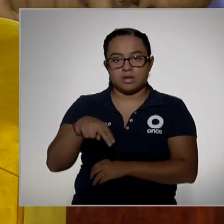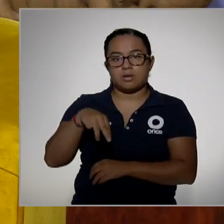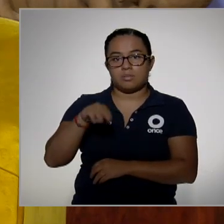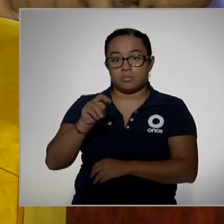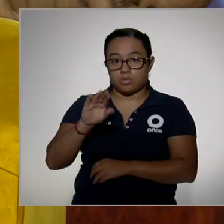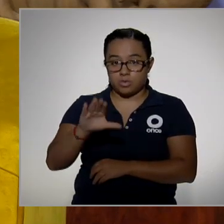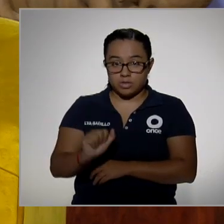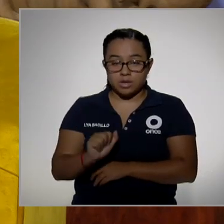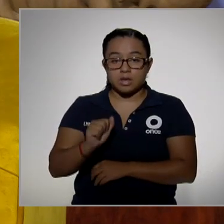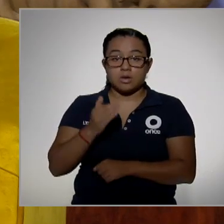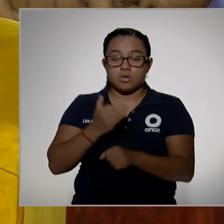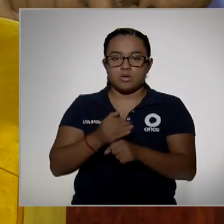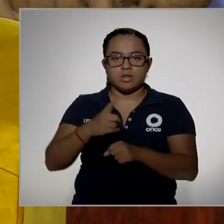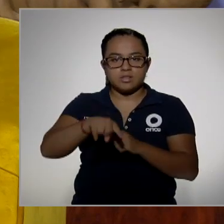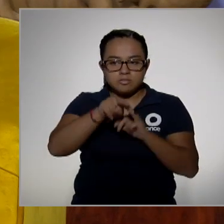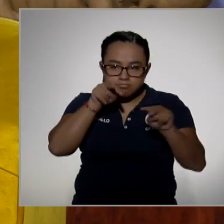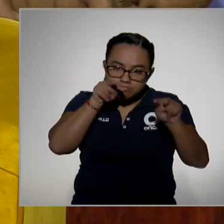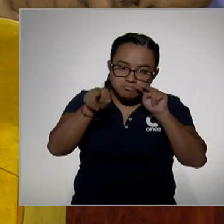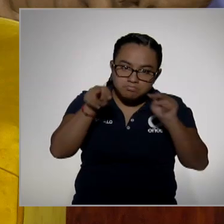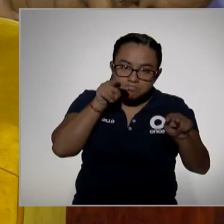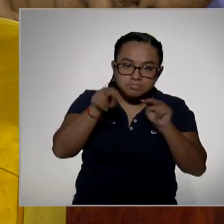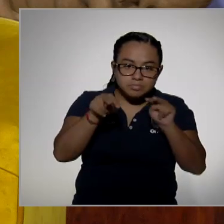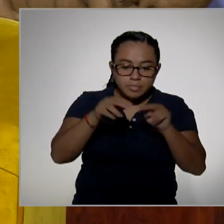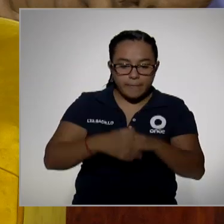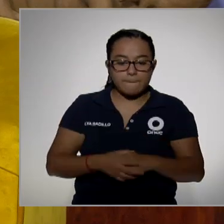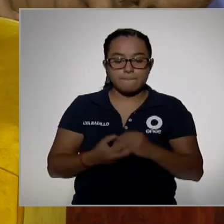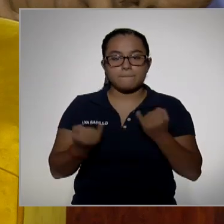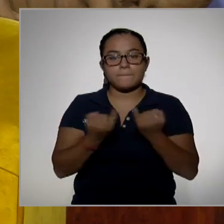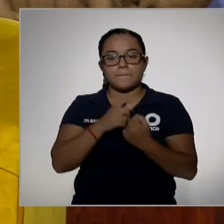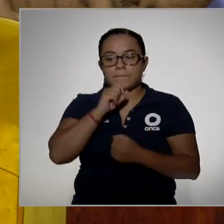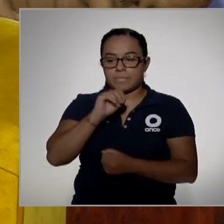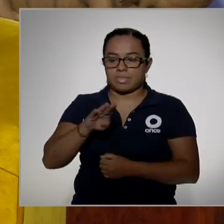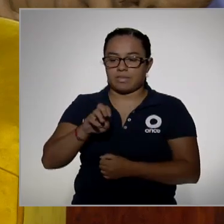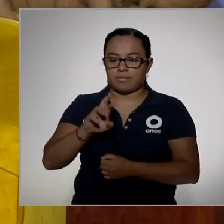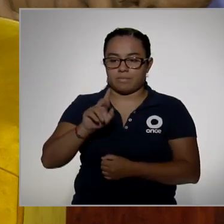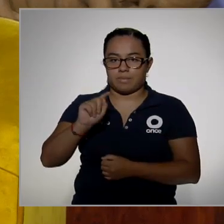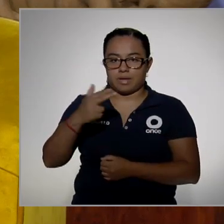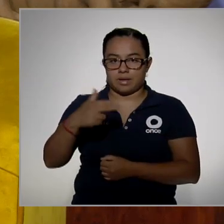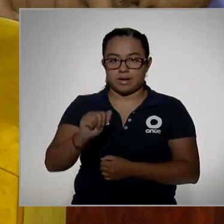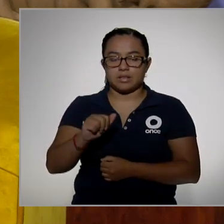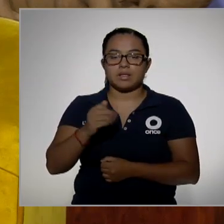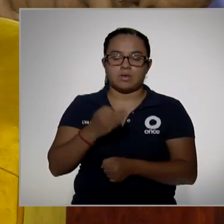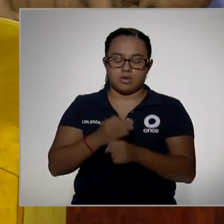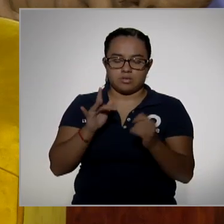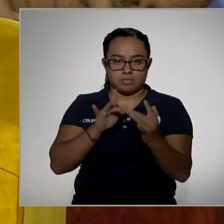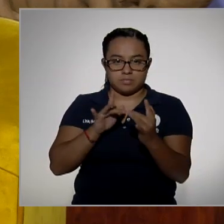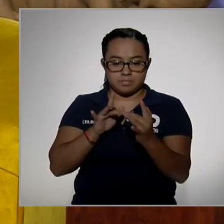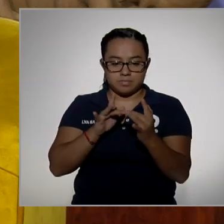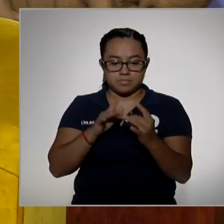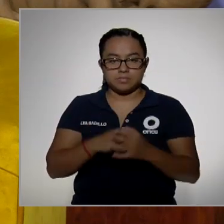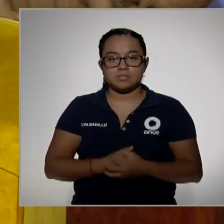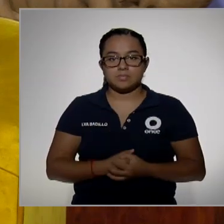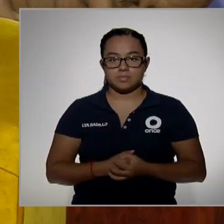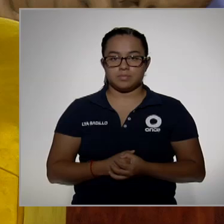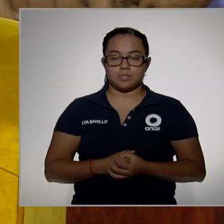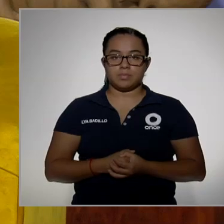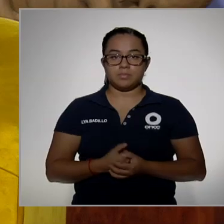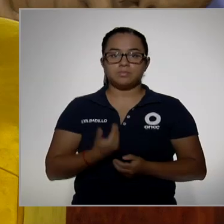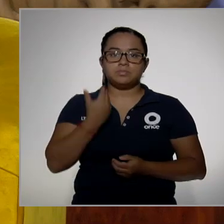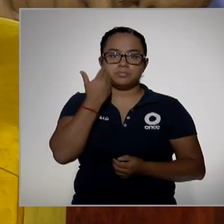sánchez que están pendiente de la transmisión y también abierta orozco que está conectada en línea y quiero